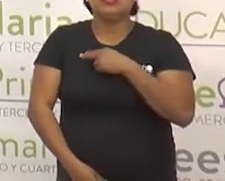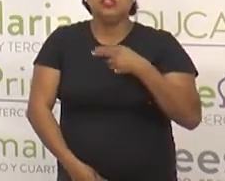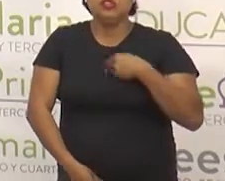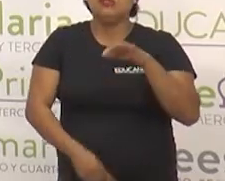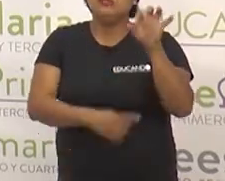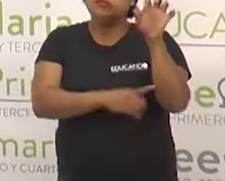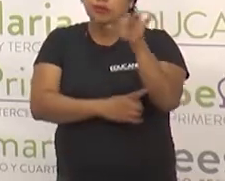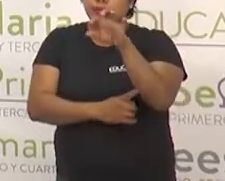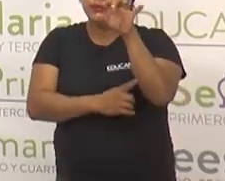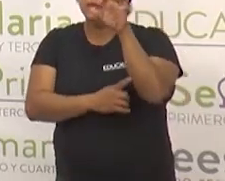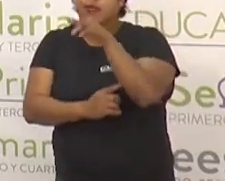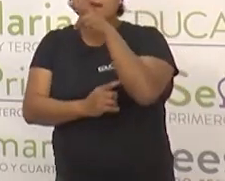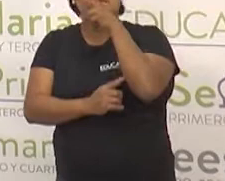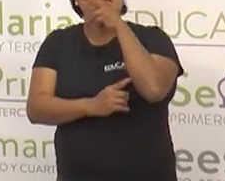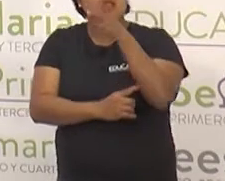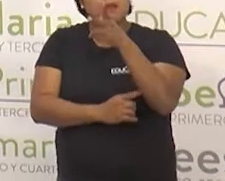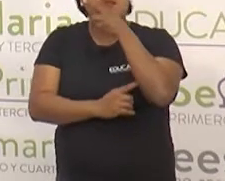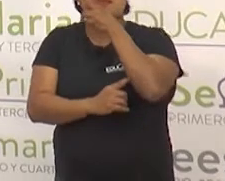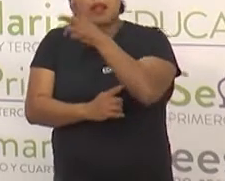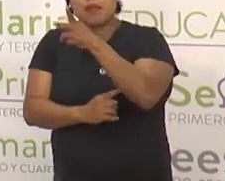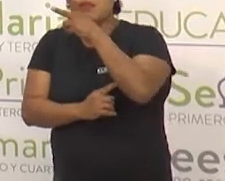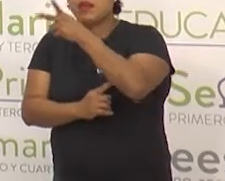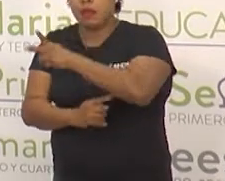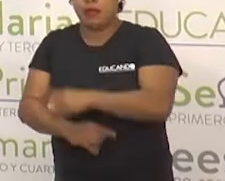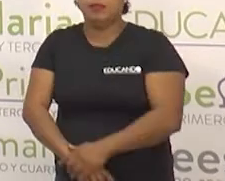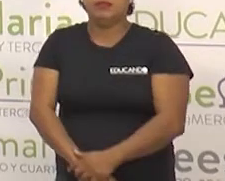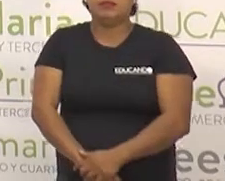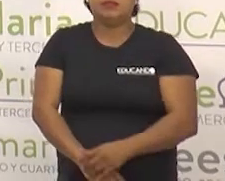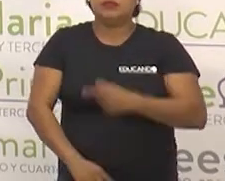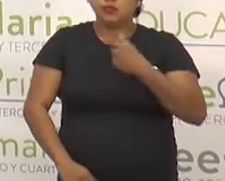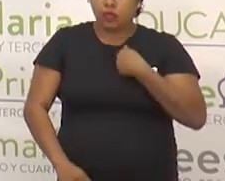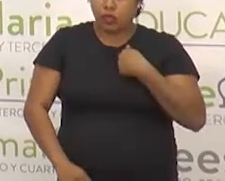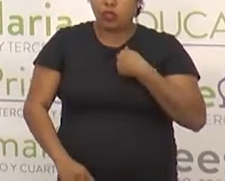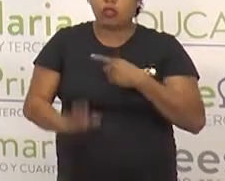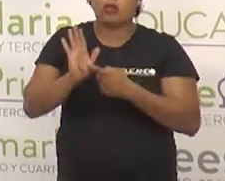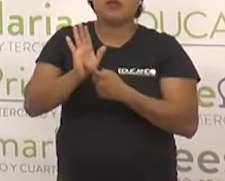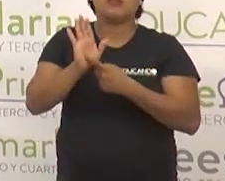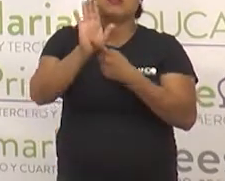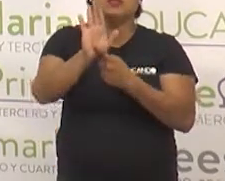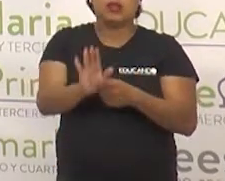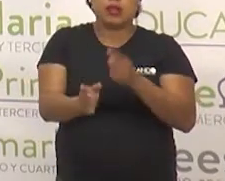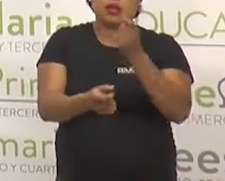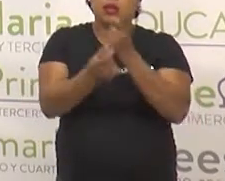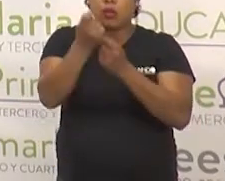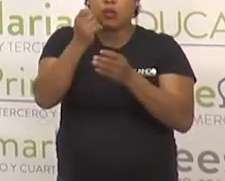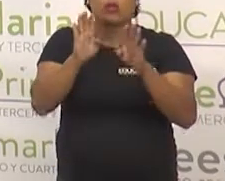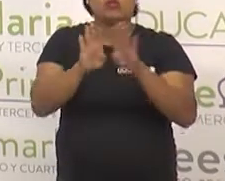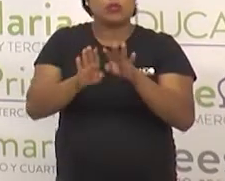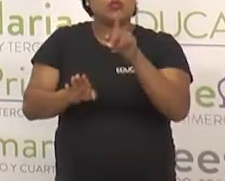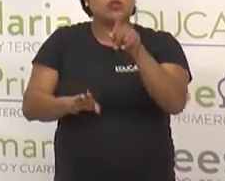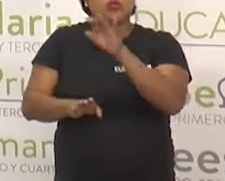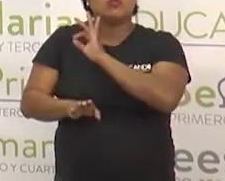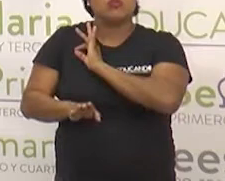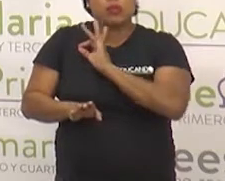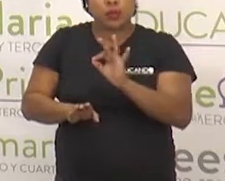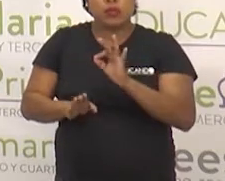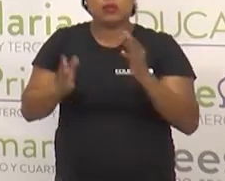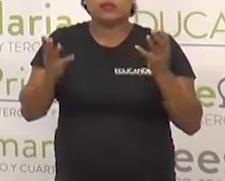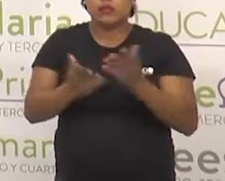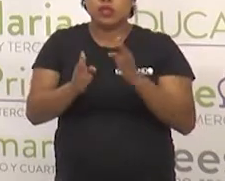Vamos a ir leyendo palabra a palabra. Te voy a mostrar también algunas estrategias para que